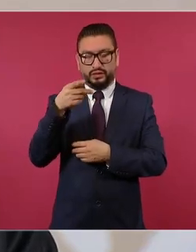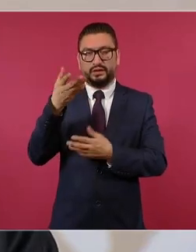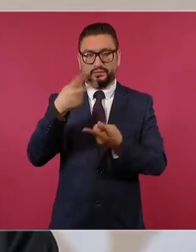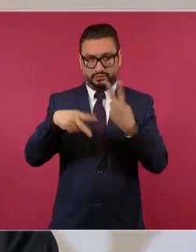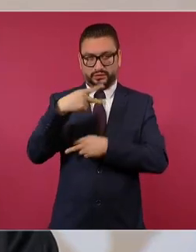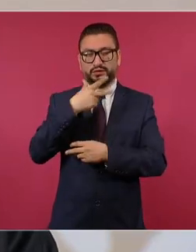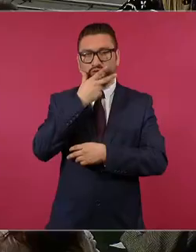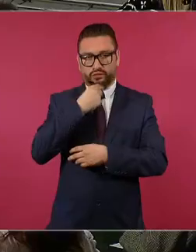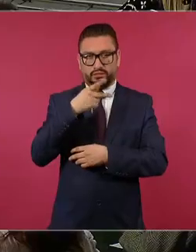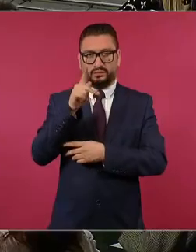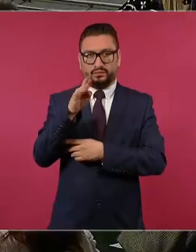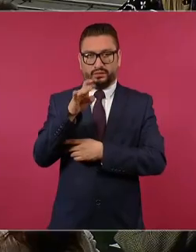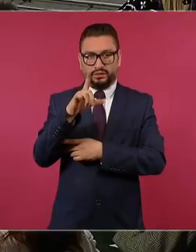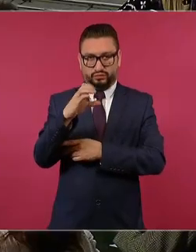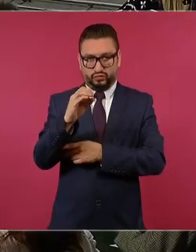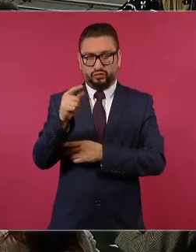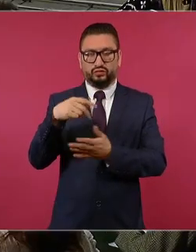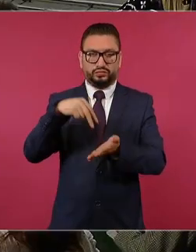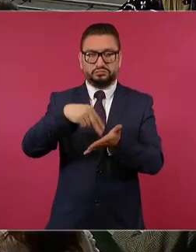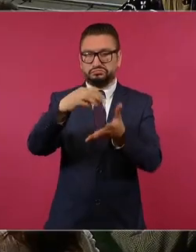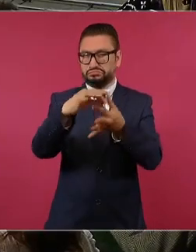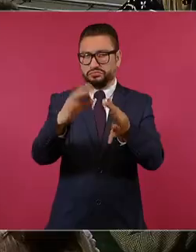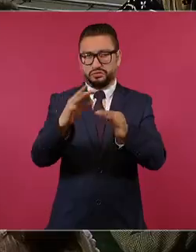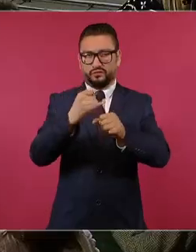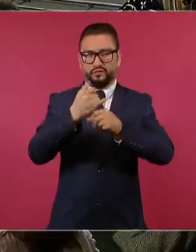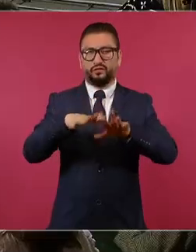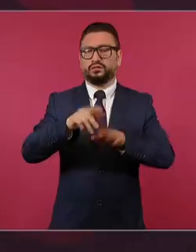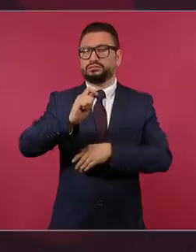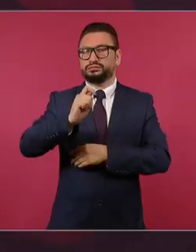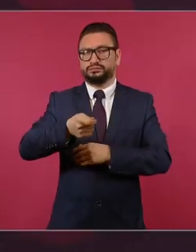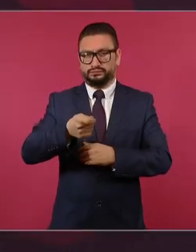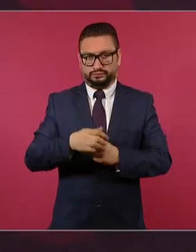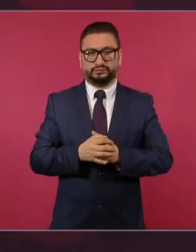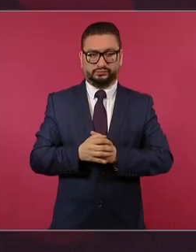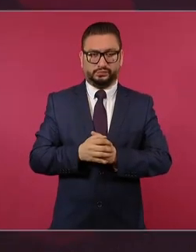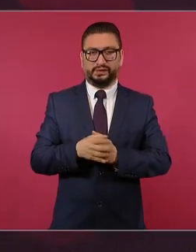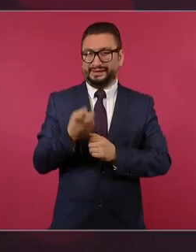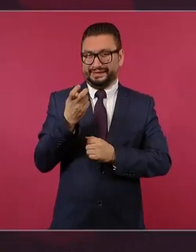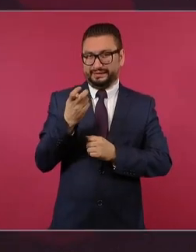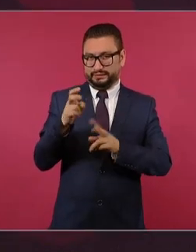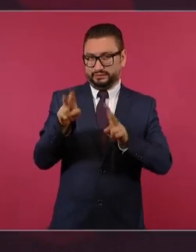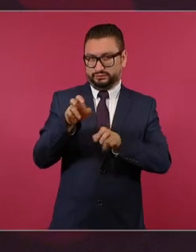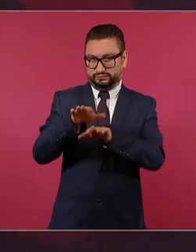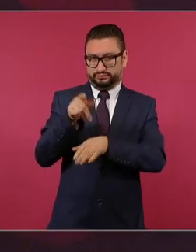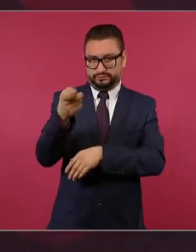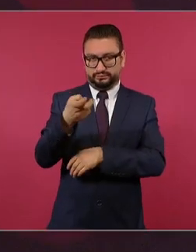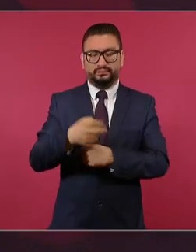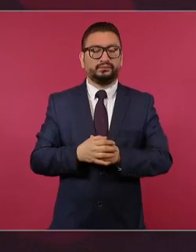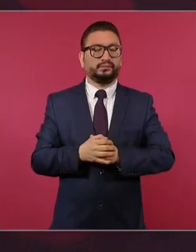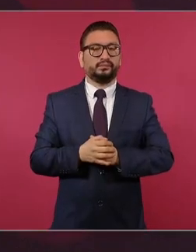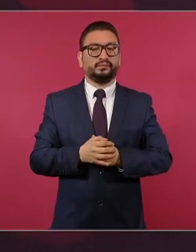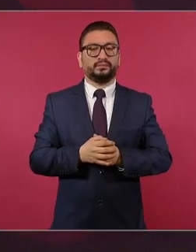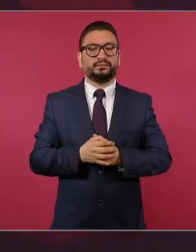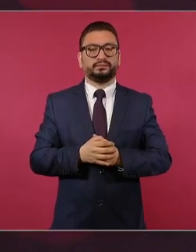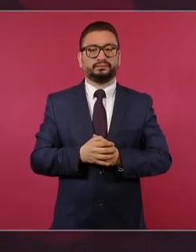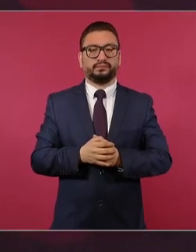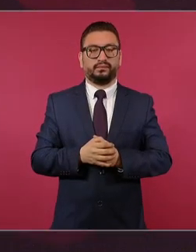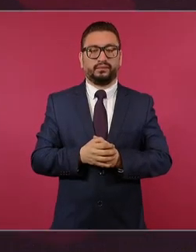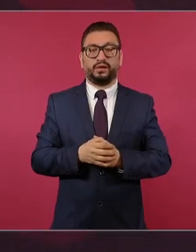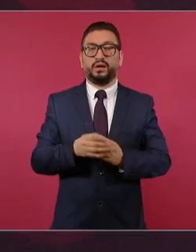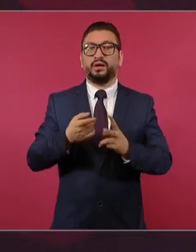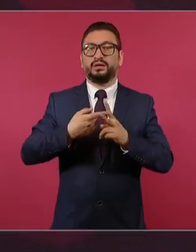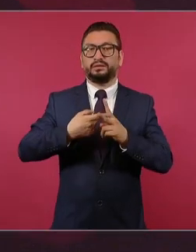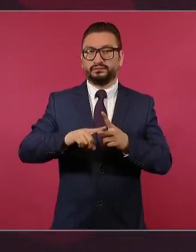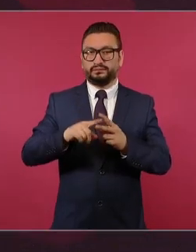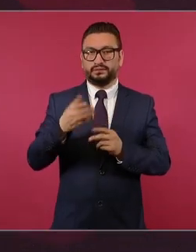Pablo, que va a informar de lo que se trata sobre este tema. Entonces, vamos a empezar